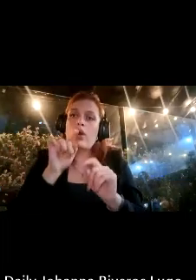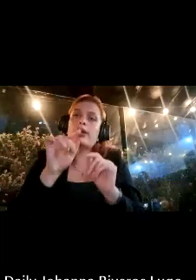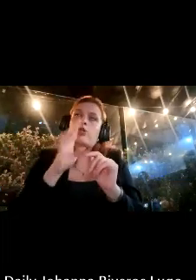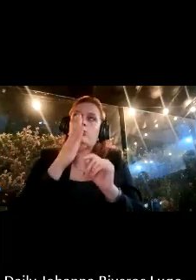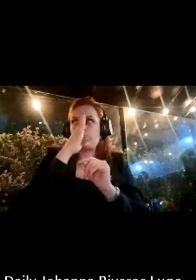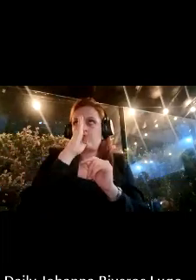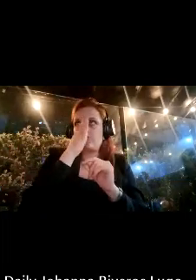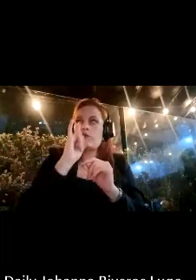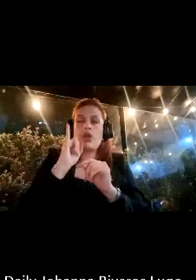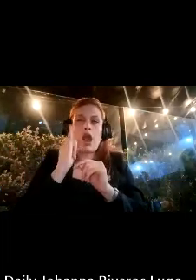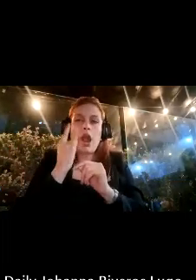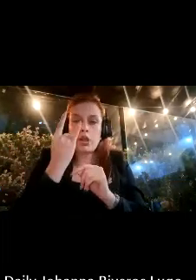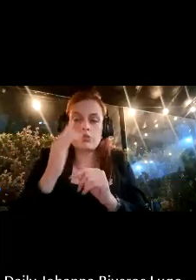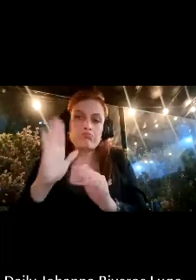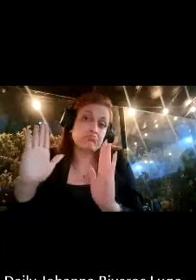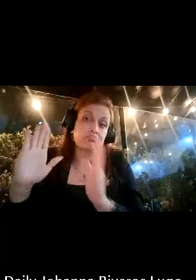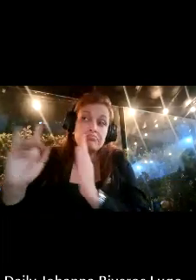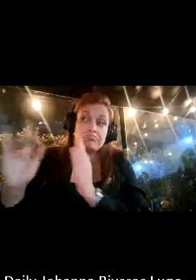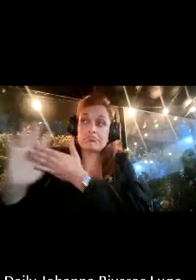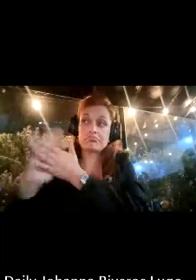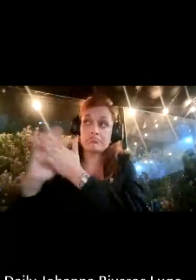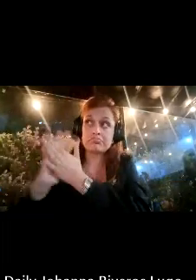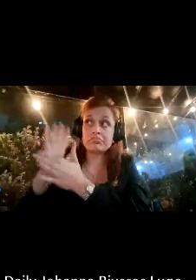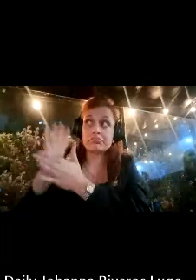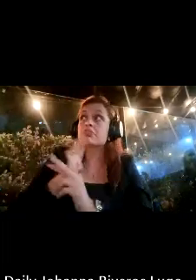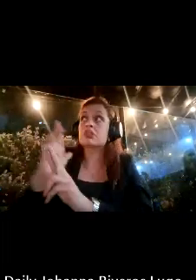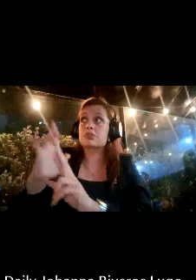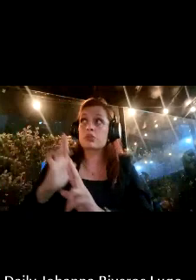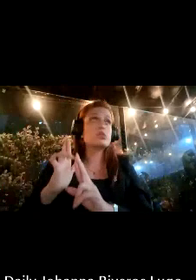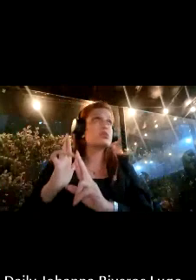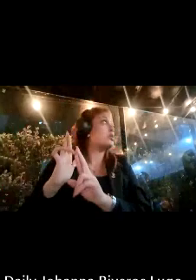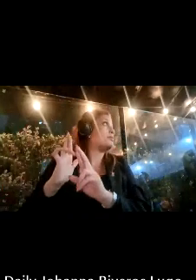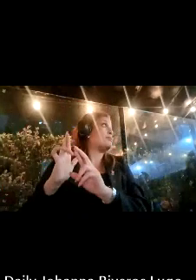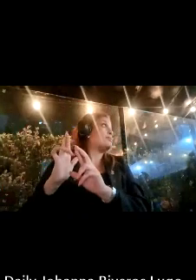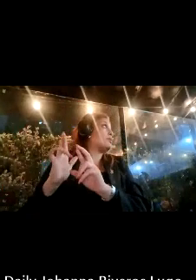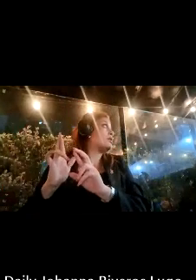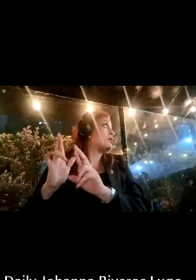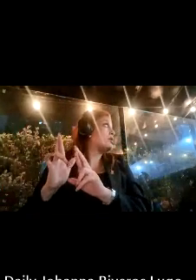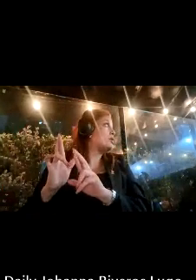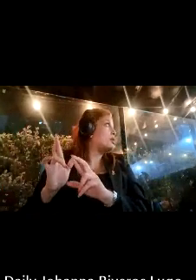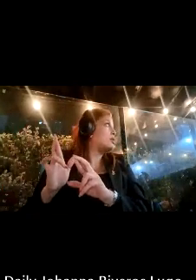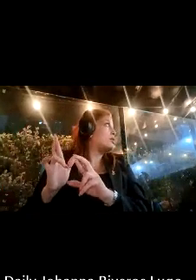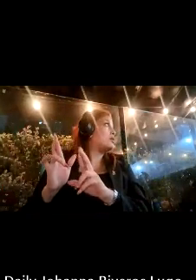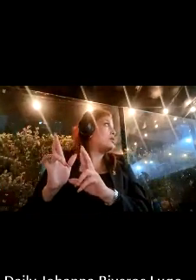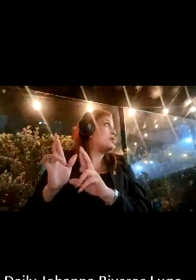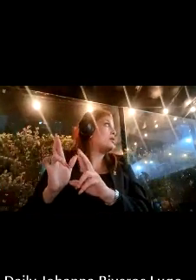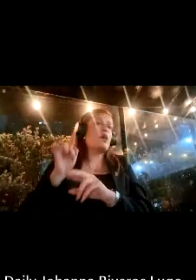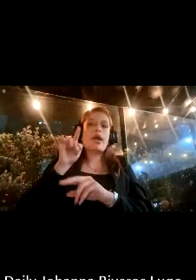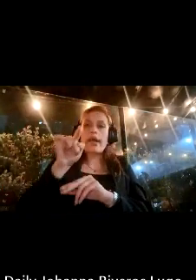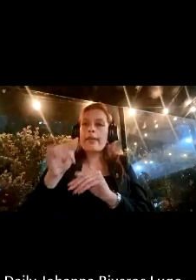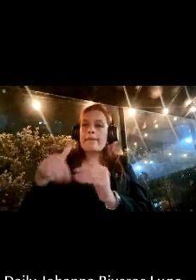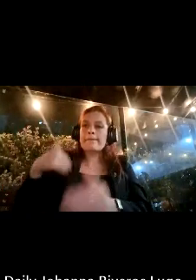me puede responder, ya que estamos hablando de la luz, a qué velocidad viaja la